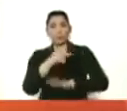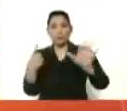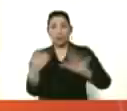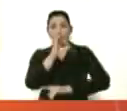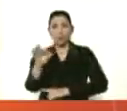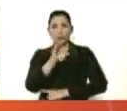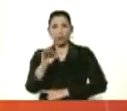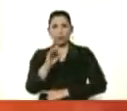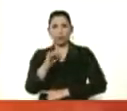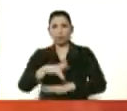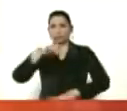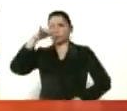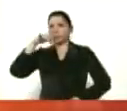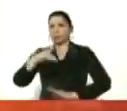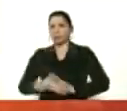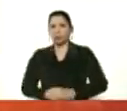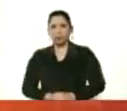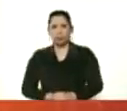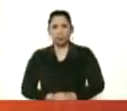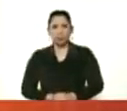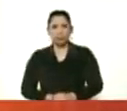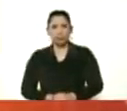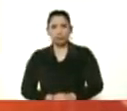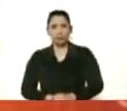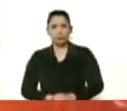26%, alto riesgo.